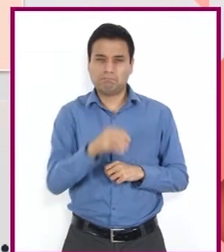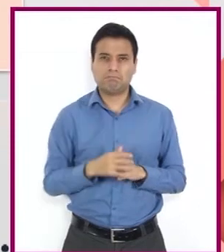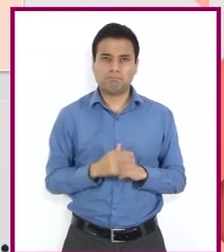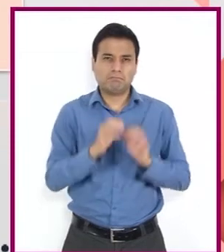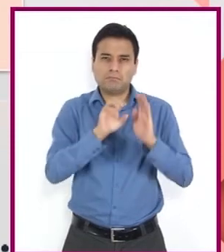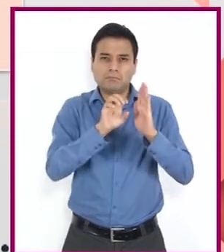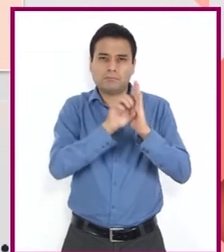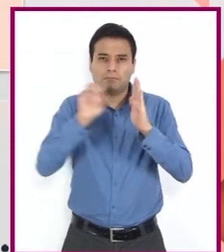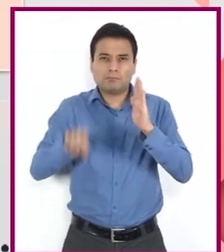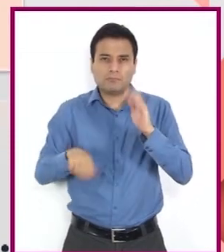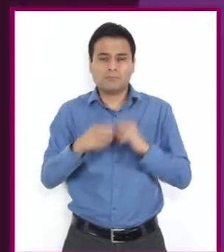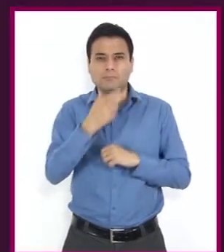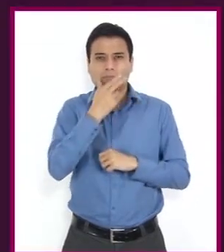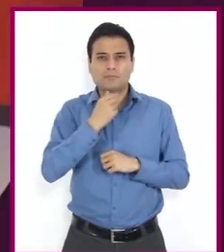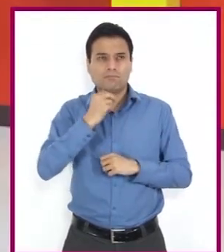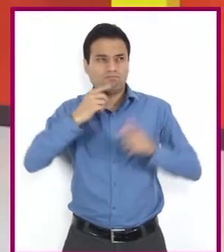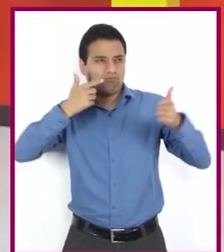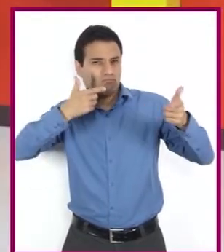del cazador.